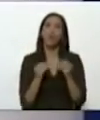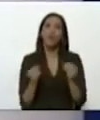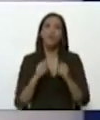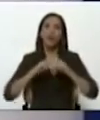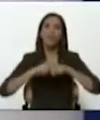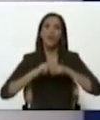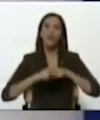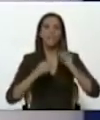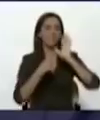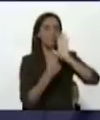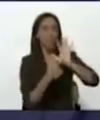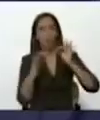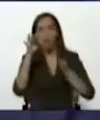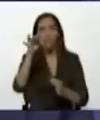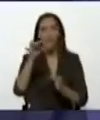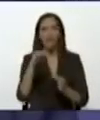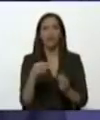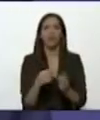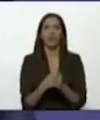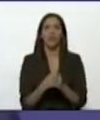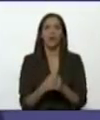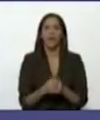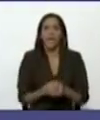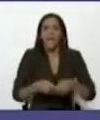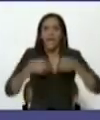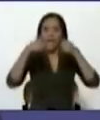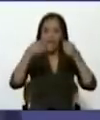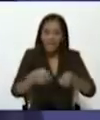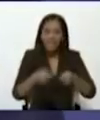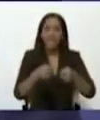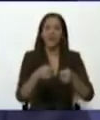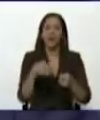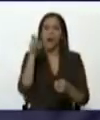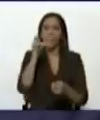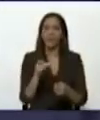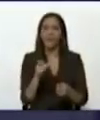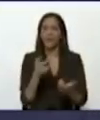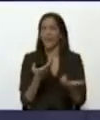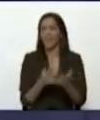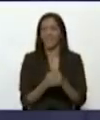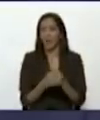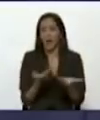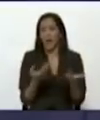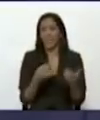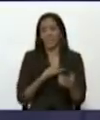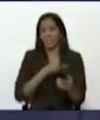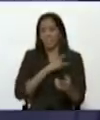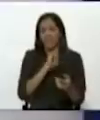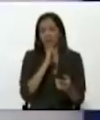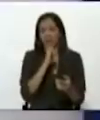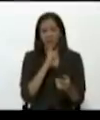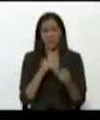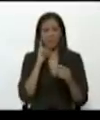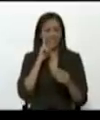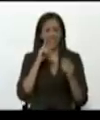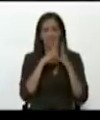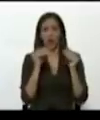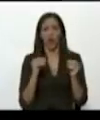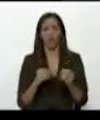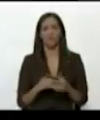que se mostraron, que lo que consignó Humberto Calderón Berti, todo eso es fake news, todo eso es montaje, es mentira todo.